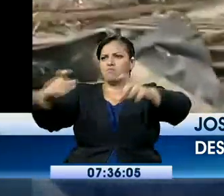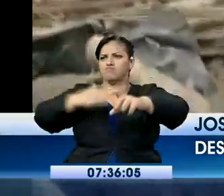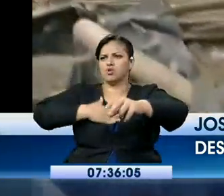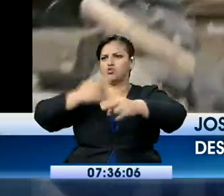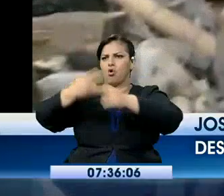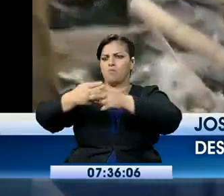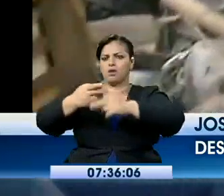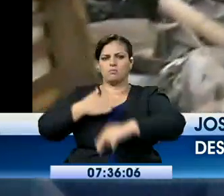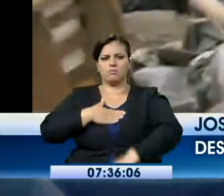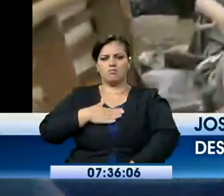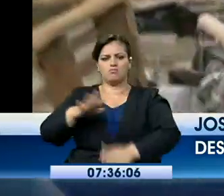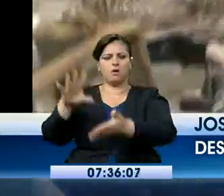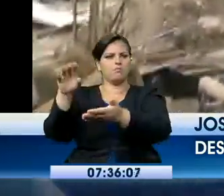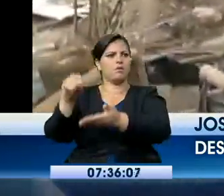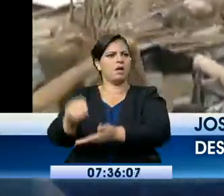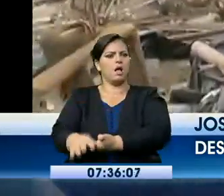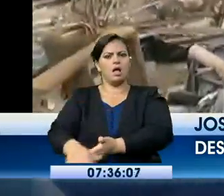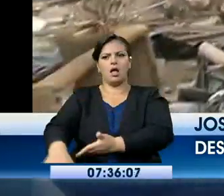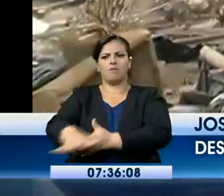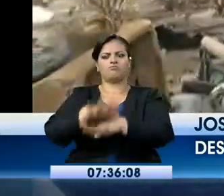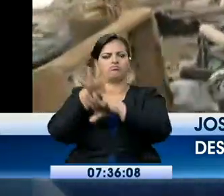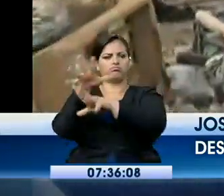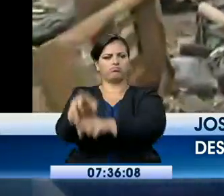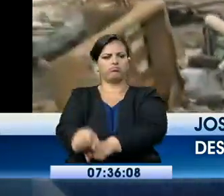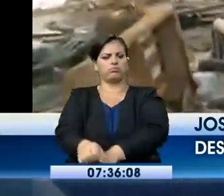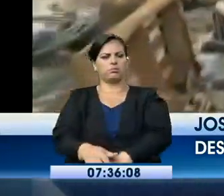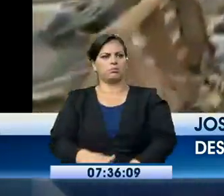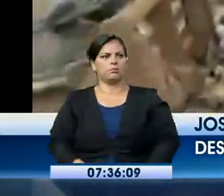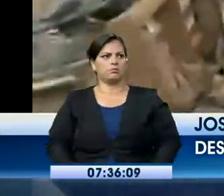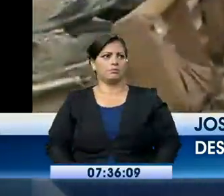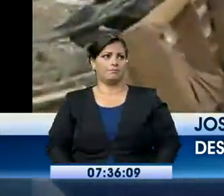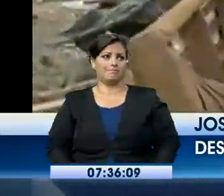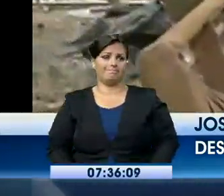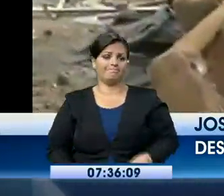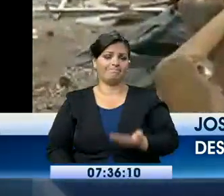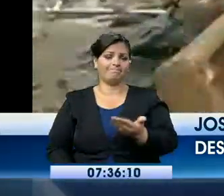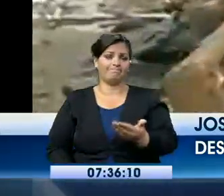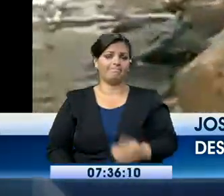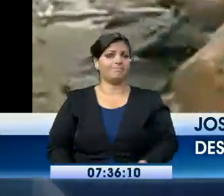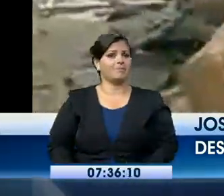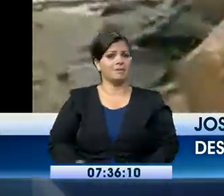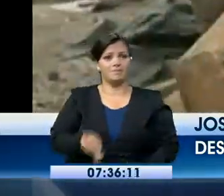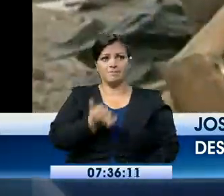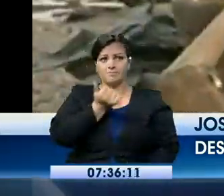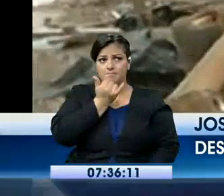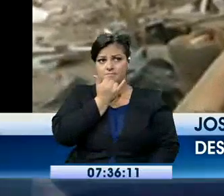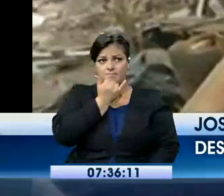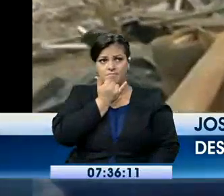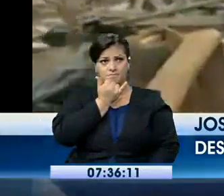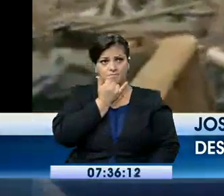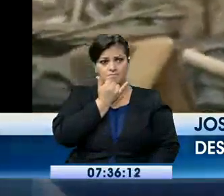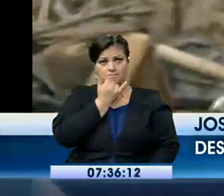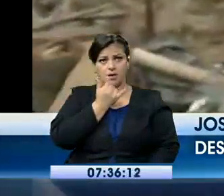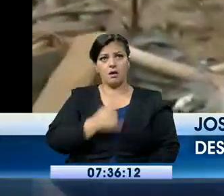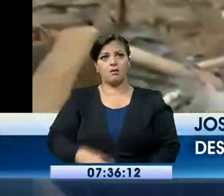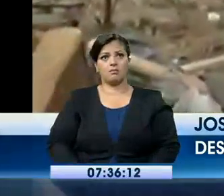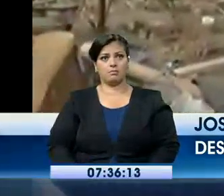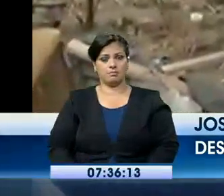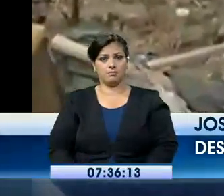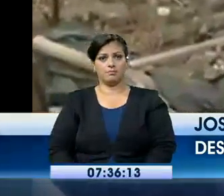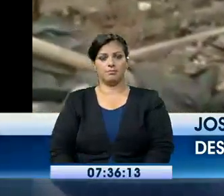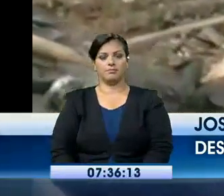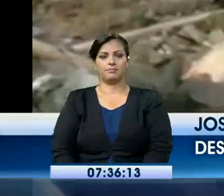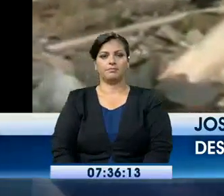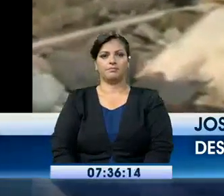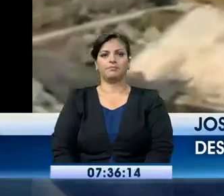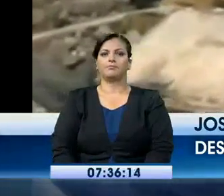a las personas en las que se han tomado la atribución de indicar que esto están vendiendo por lotes, por parcelas.